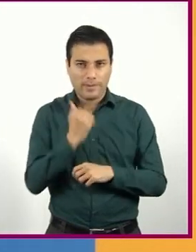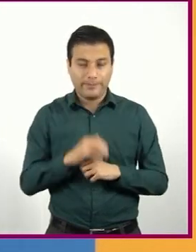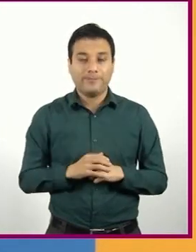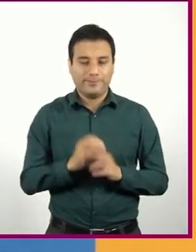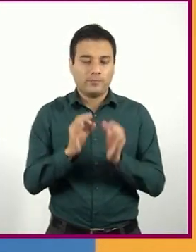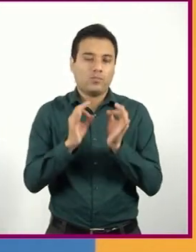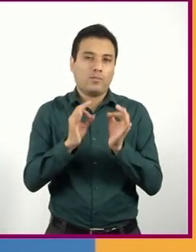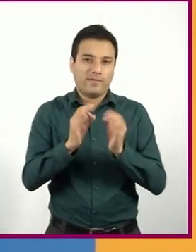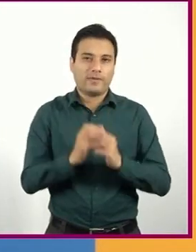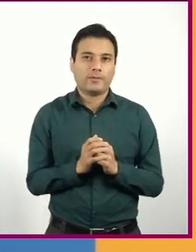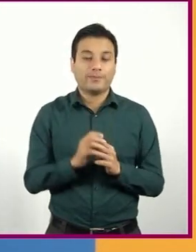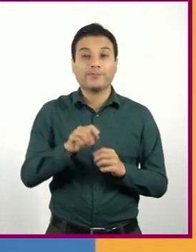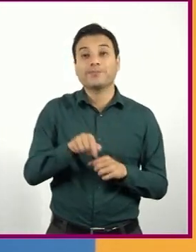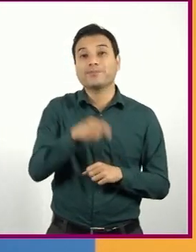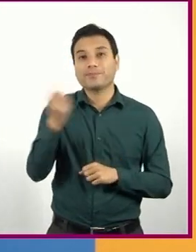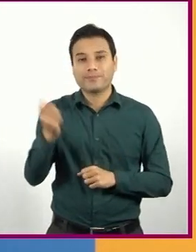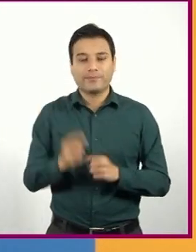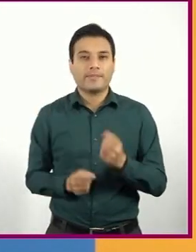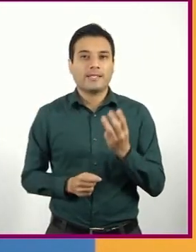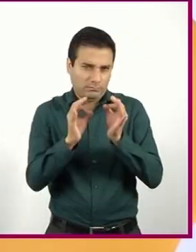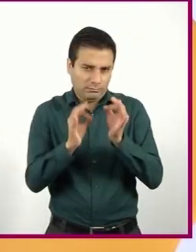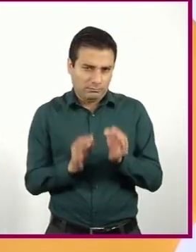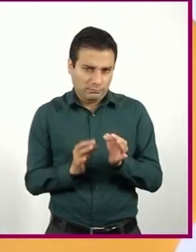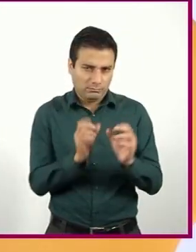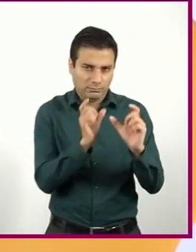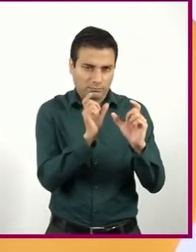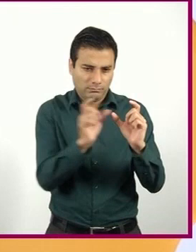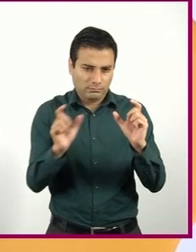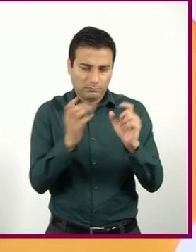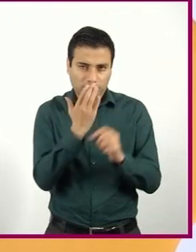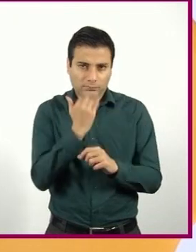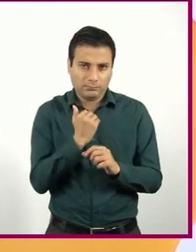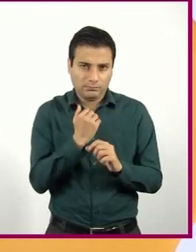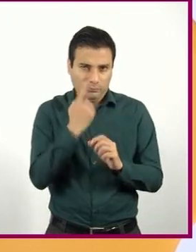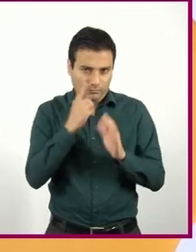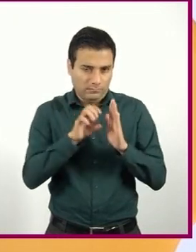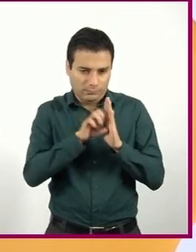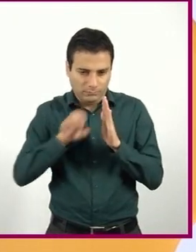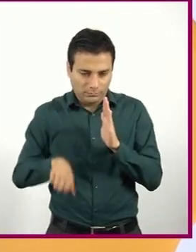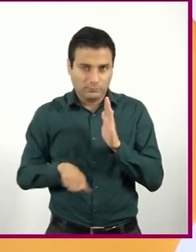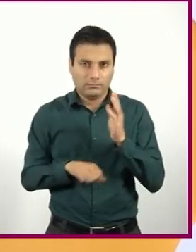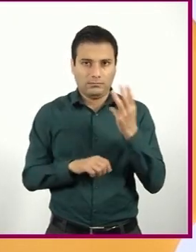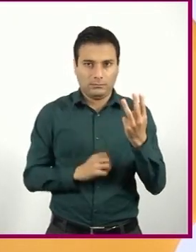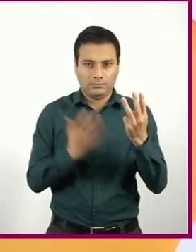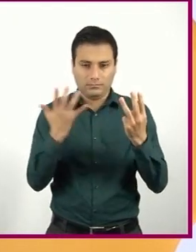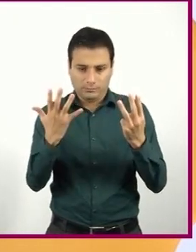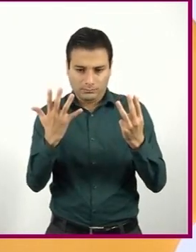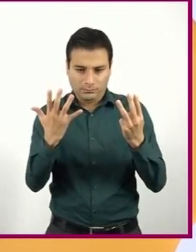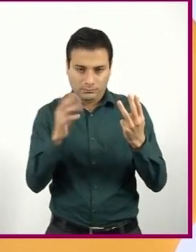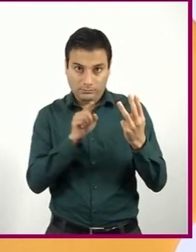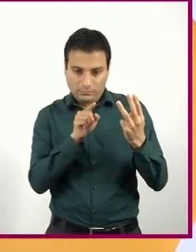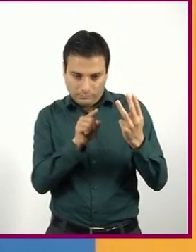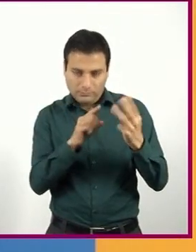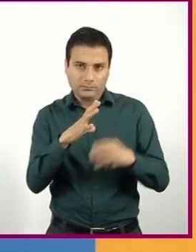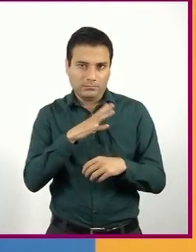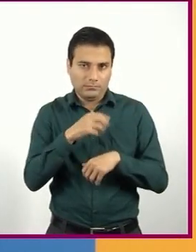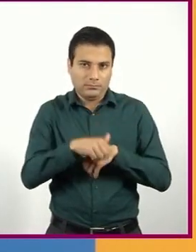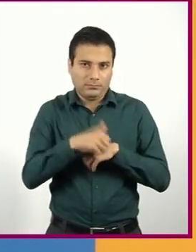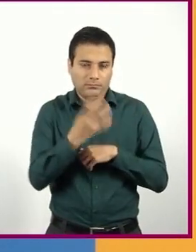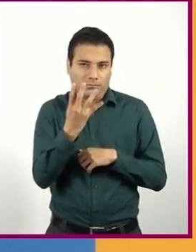¿Y qué me dices entre el 3 y el 5? Sabemos que entre el 3 y el 5 está el 4.